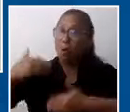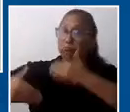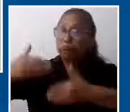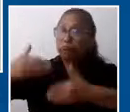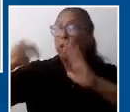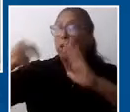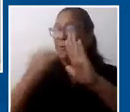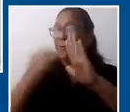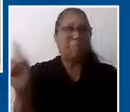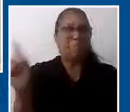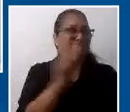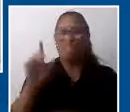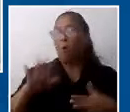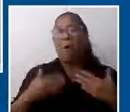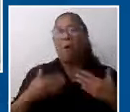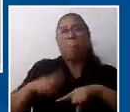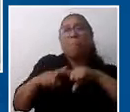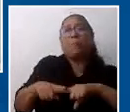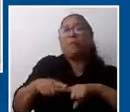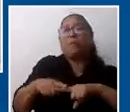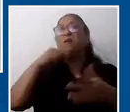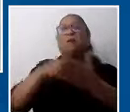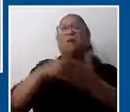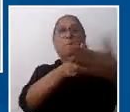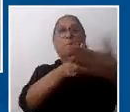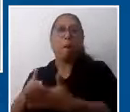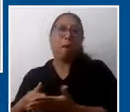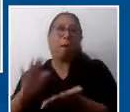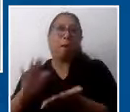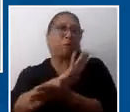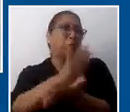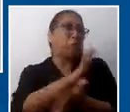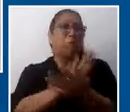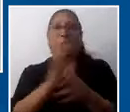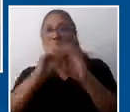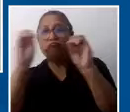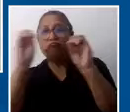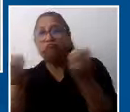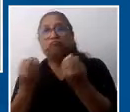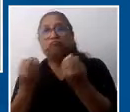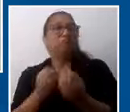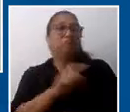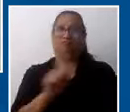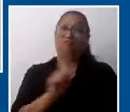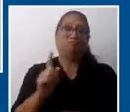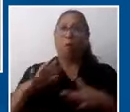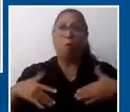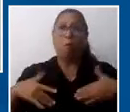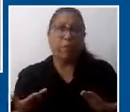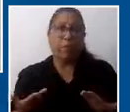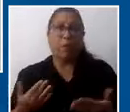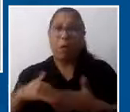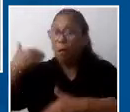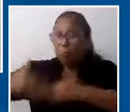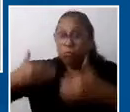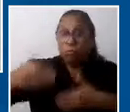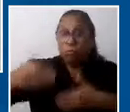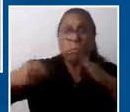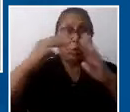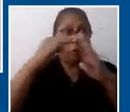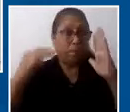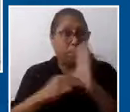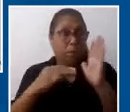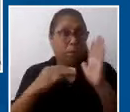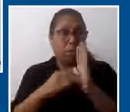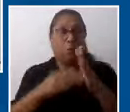puede estar condicionado a este tipo de barreras organizacionales, de barreras burocráticas en todo caso, ¿no? El proceso de matrícula o la matrícula